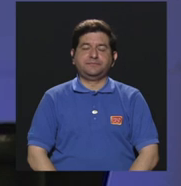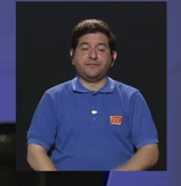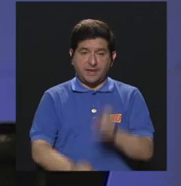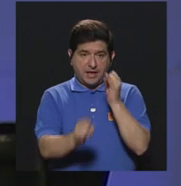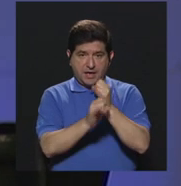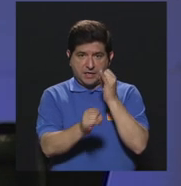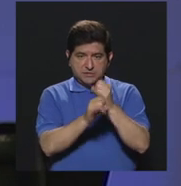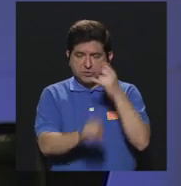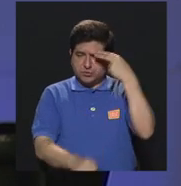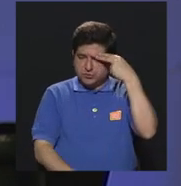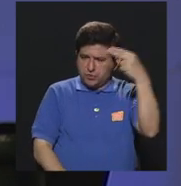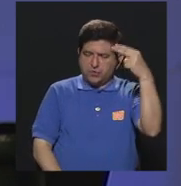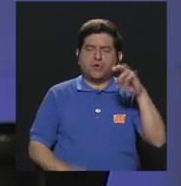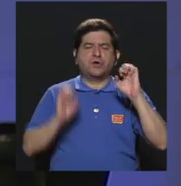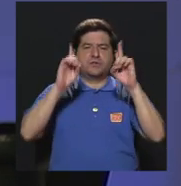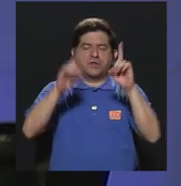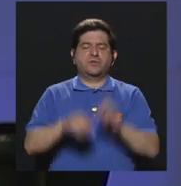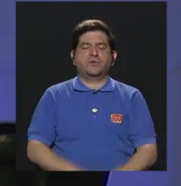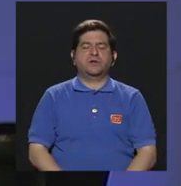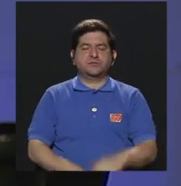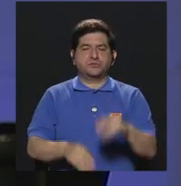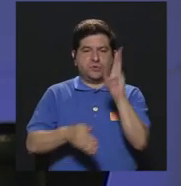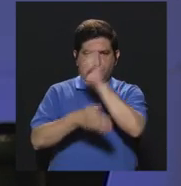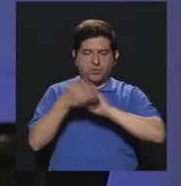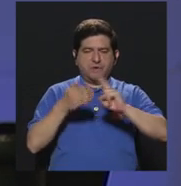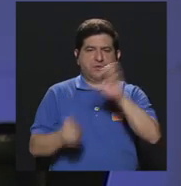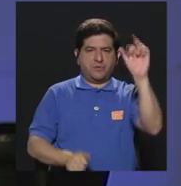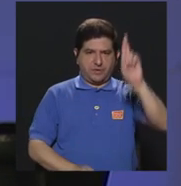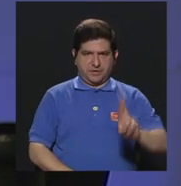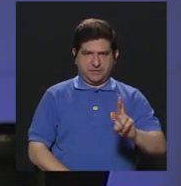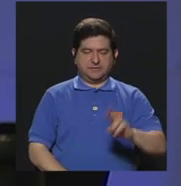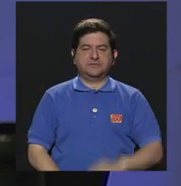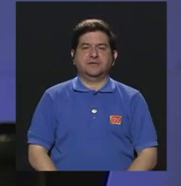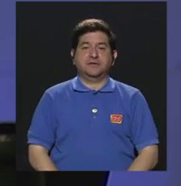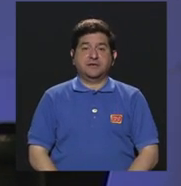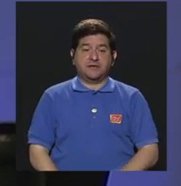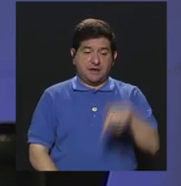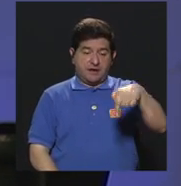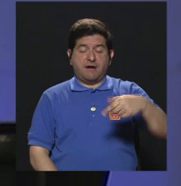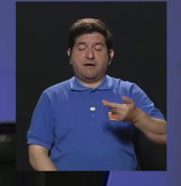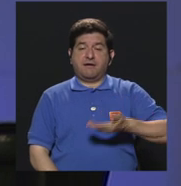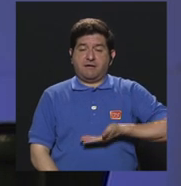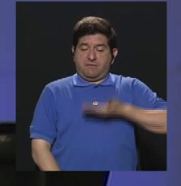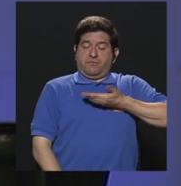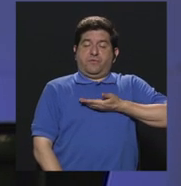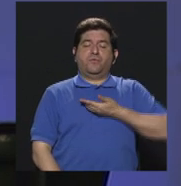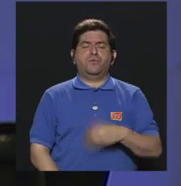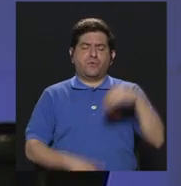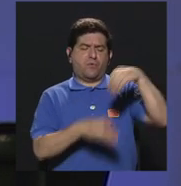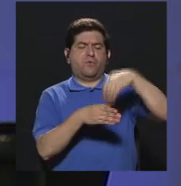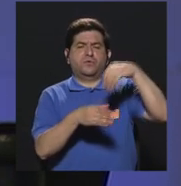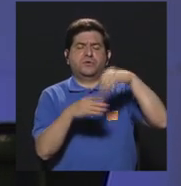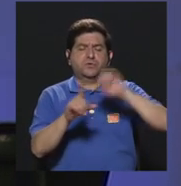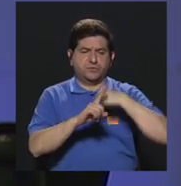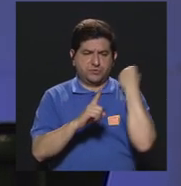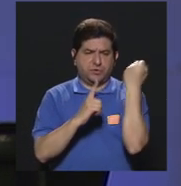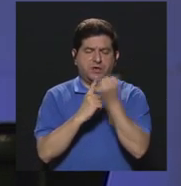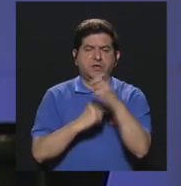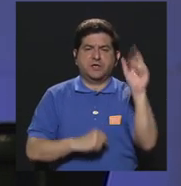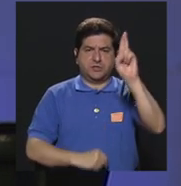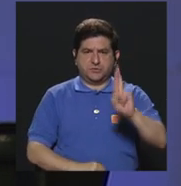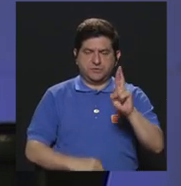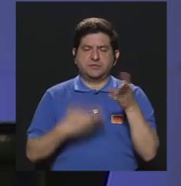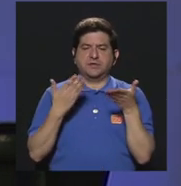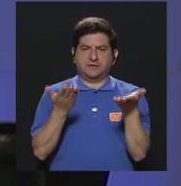Institución benemérita de la educación superior costarricense, la cual nos ha llenado de orgullo por sus aportes a la sociedad